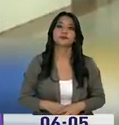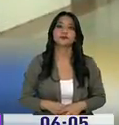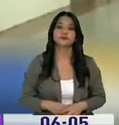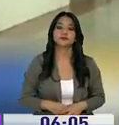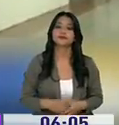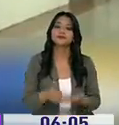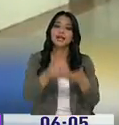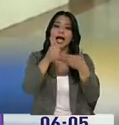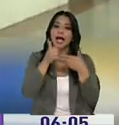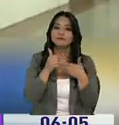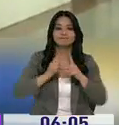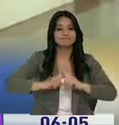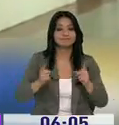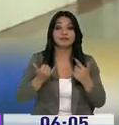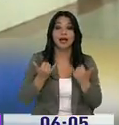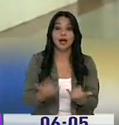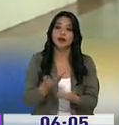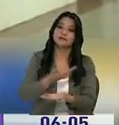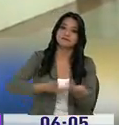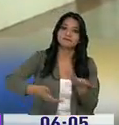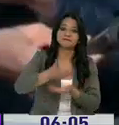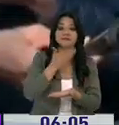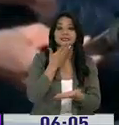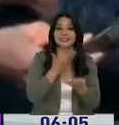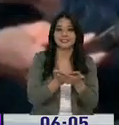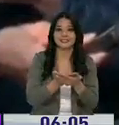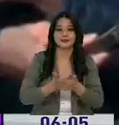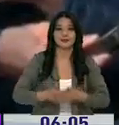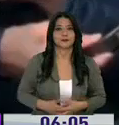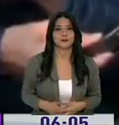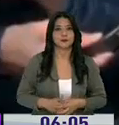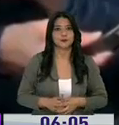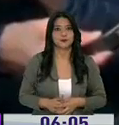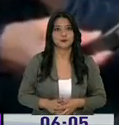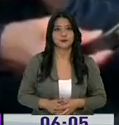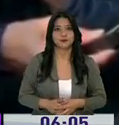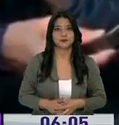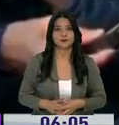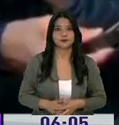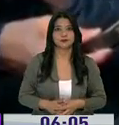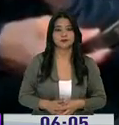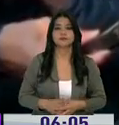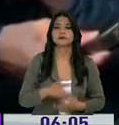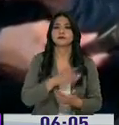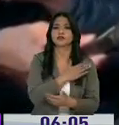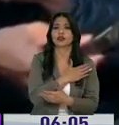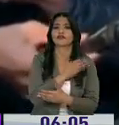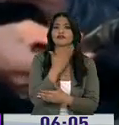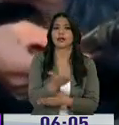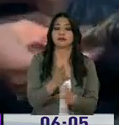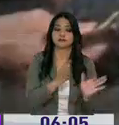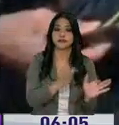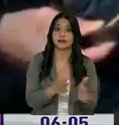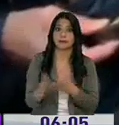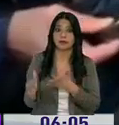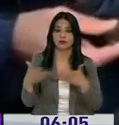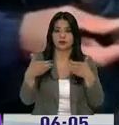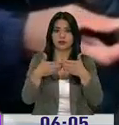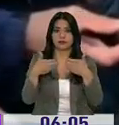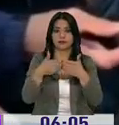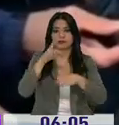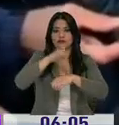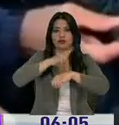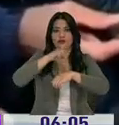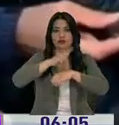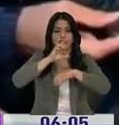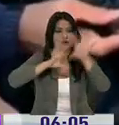ayuda y ahora es momento de agradecerlo. Creo que deberíamos confiar en que bajo el tratamiento del equipo médico de expertos